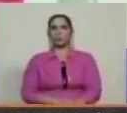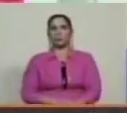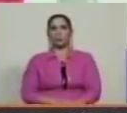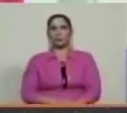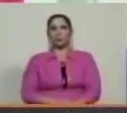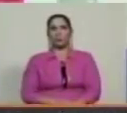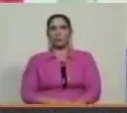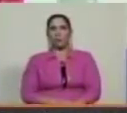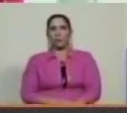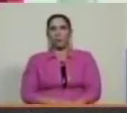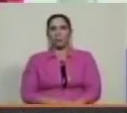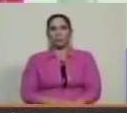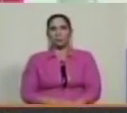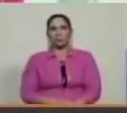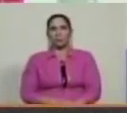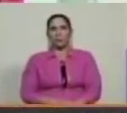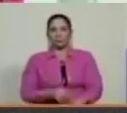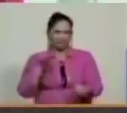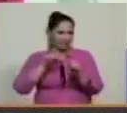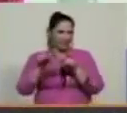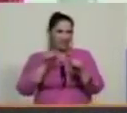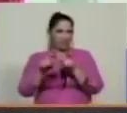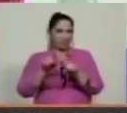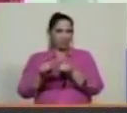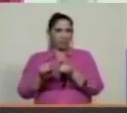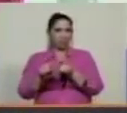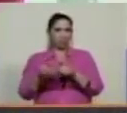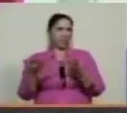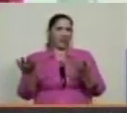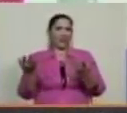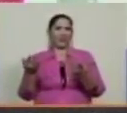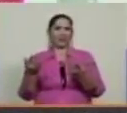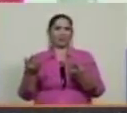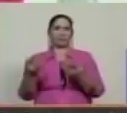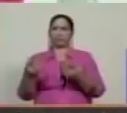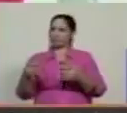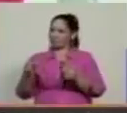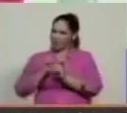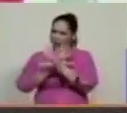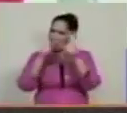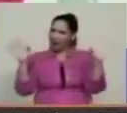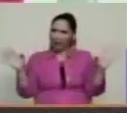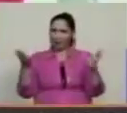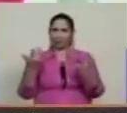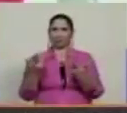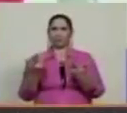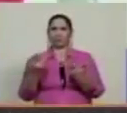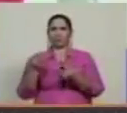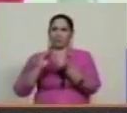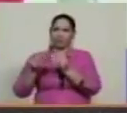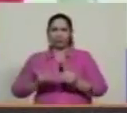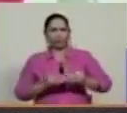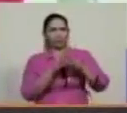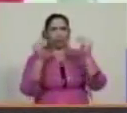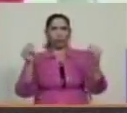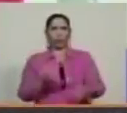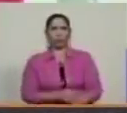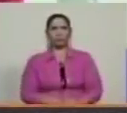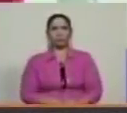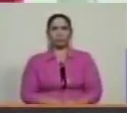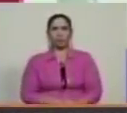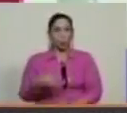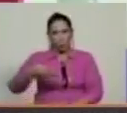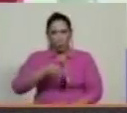Y si la cosa es un chisme, maten la culebra por la cabeza. Claro, vale, la culebra se mata por la cabeza. Cuando,